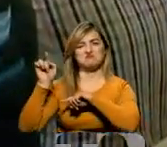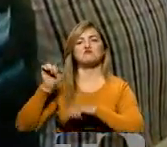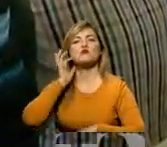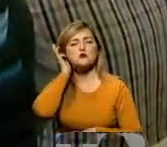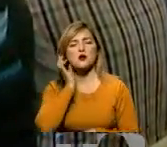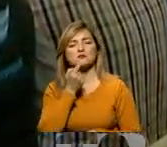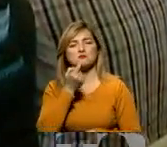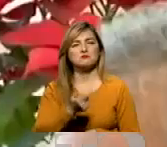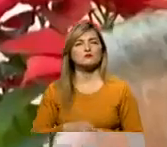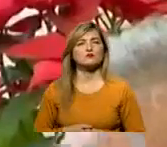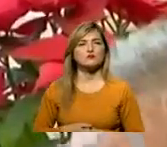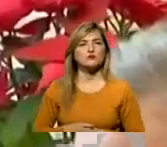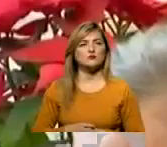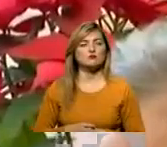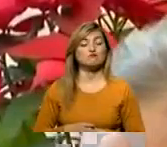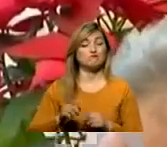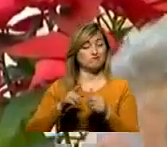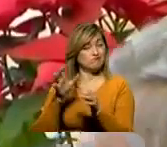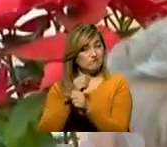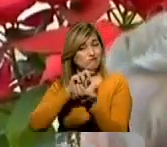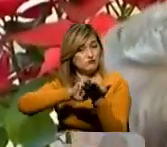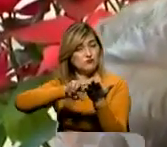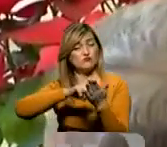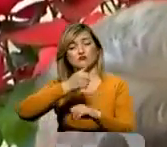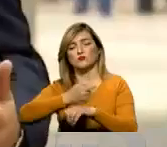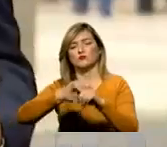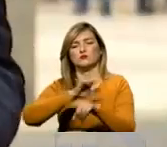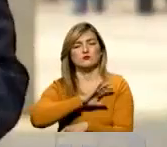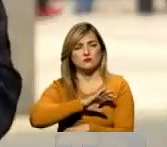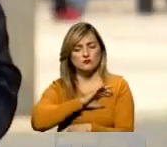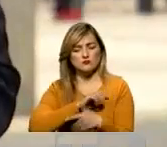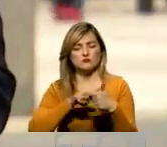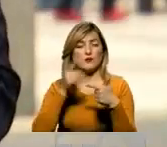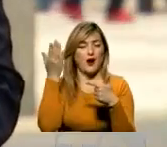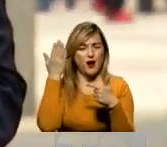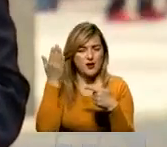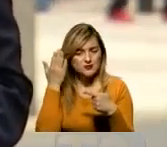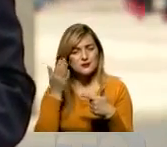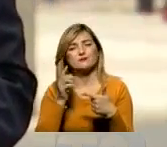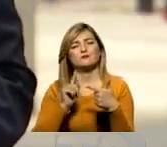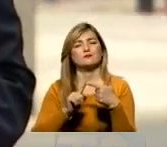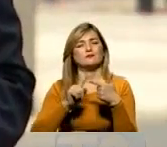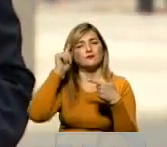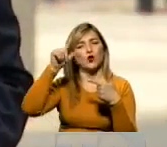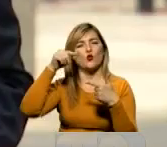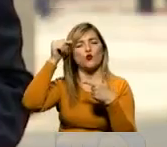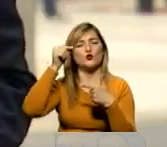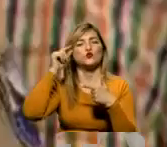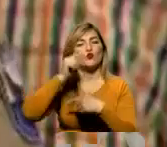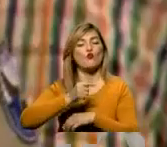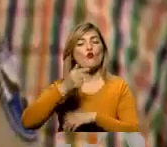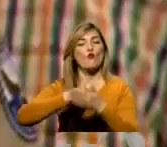Policía Nacional, luego de una reunión que sostuvo con autoridades, entre ellas la alcaldesa de la ciudad y el gobernador del